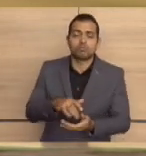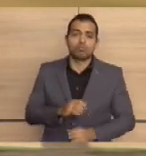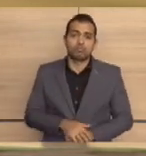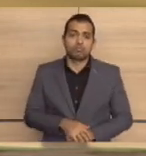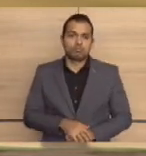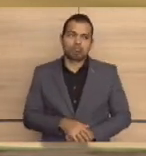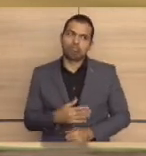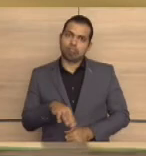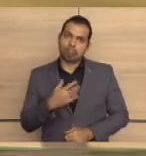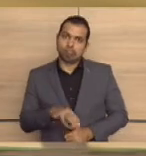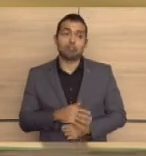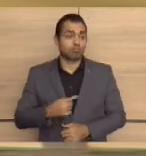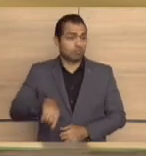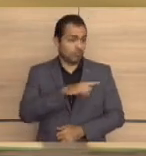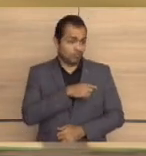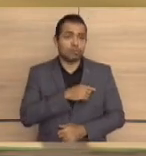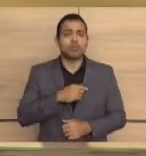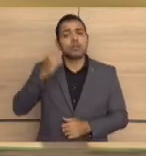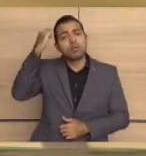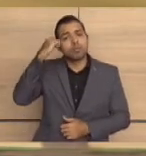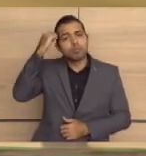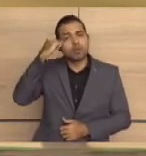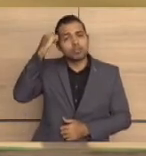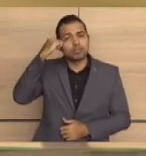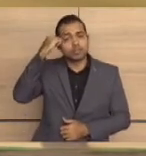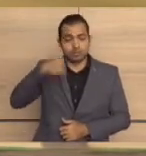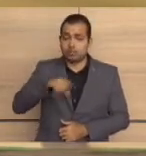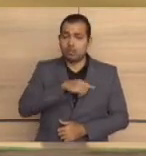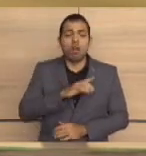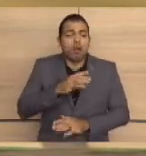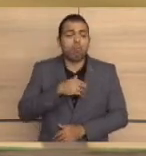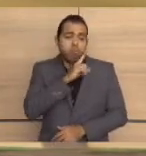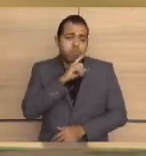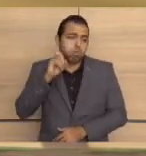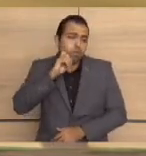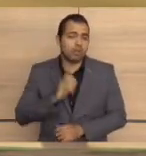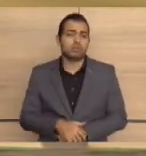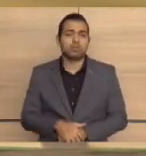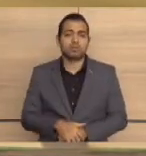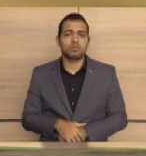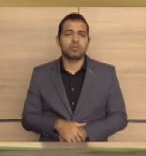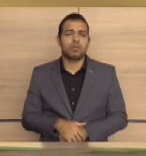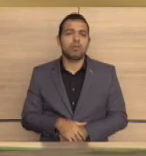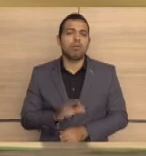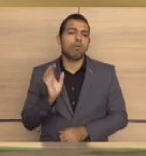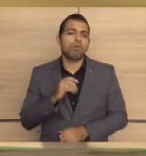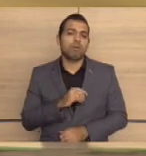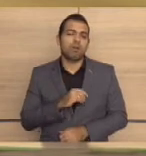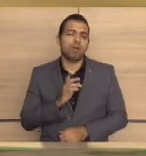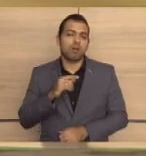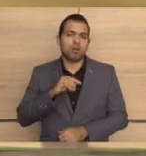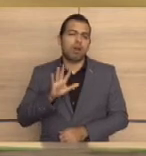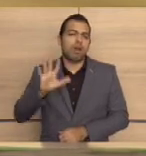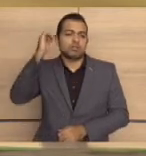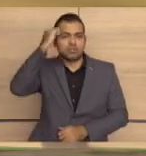más de lo que hacemos. Nosotros no somos perezosos y si paramos o disentimos de muchas cosas es porque